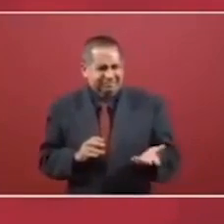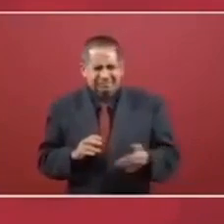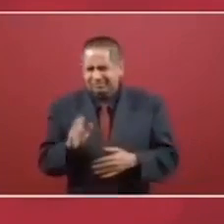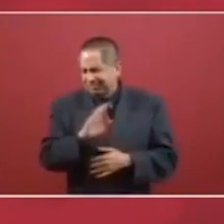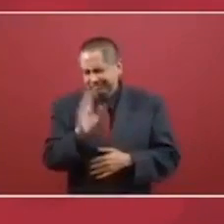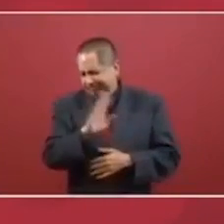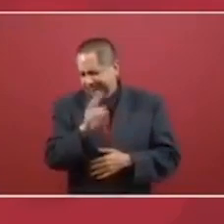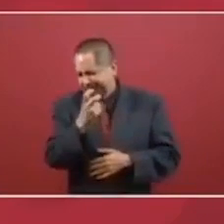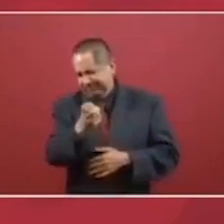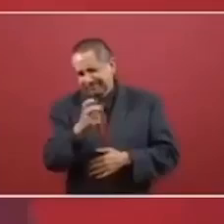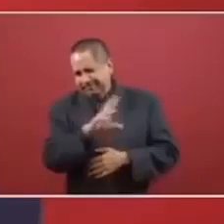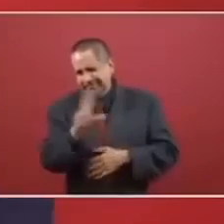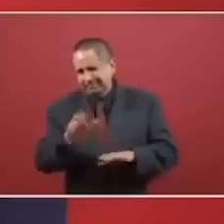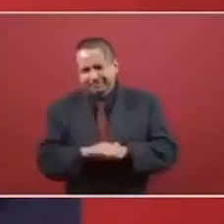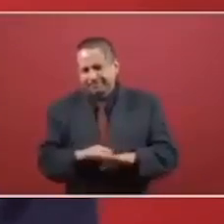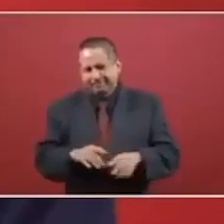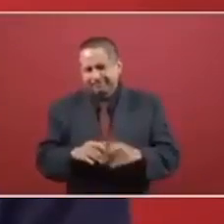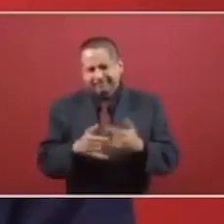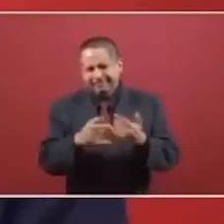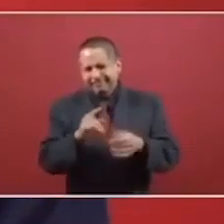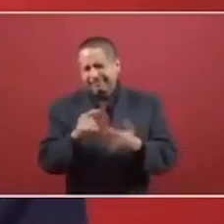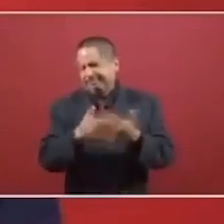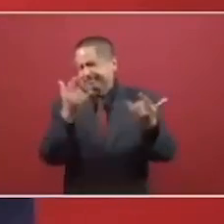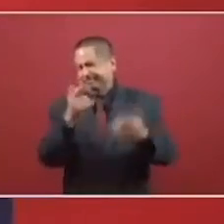No, eso es un cuento.